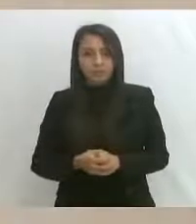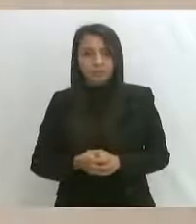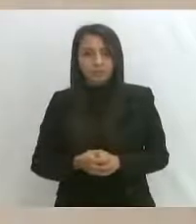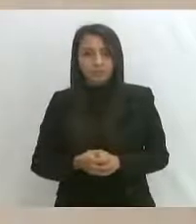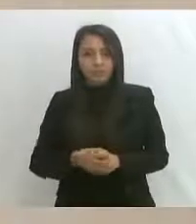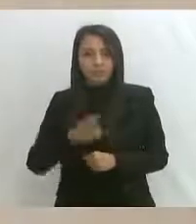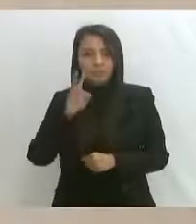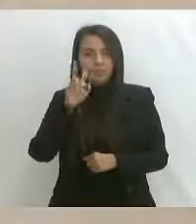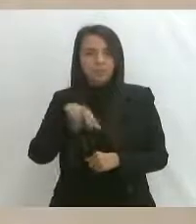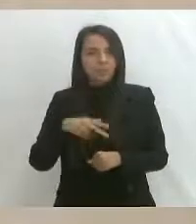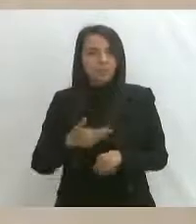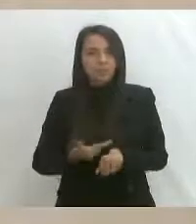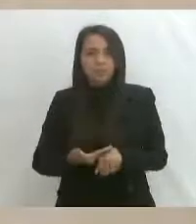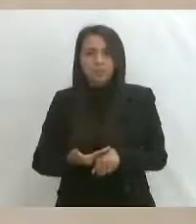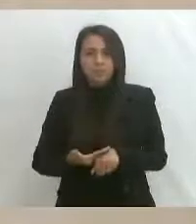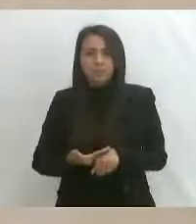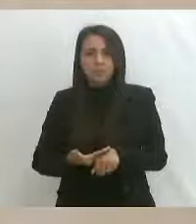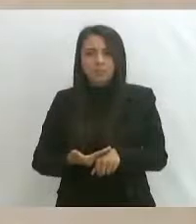muy